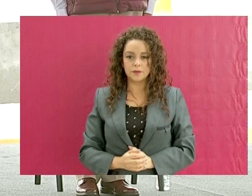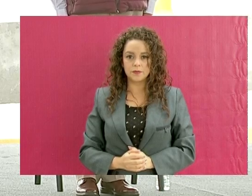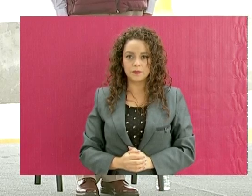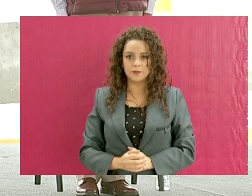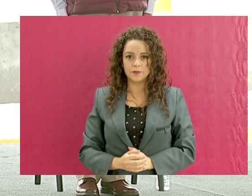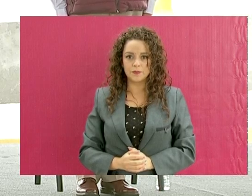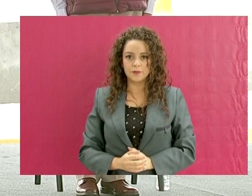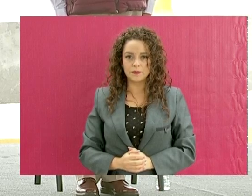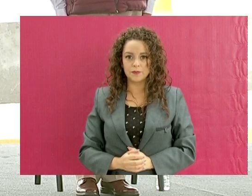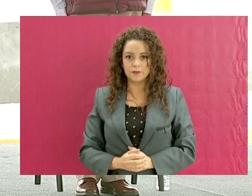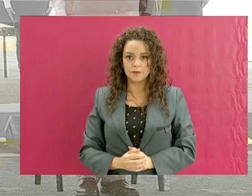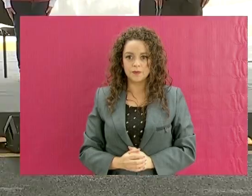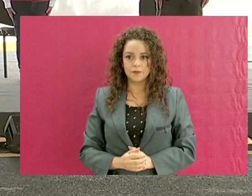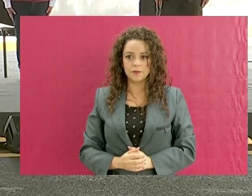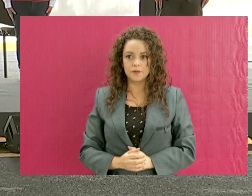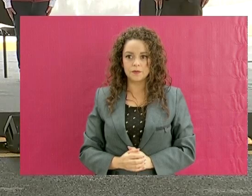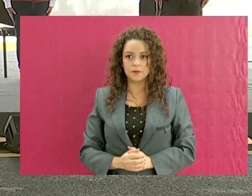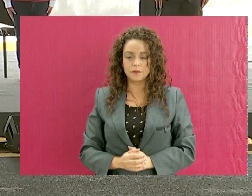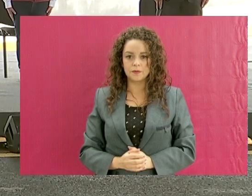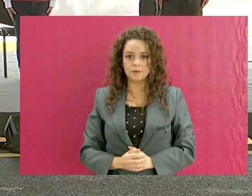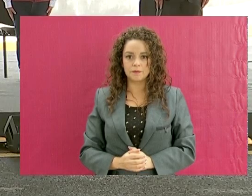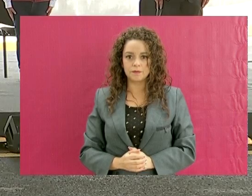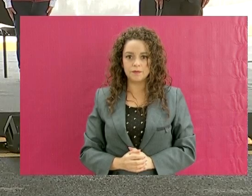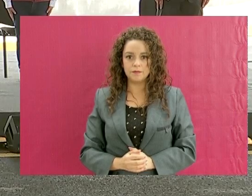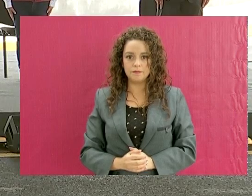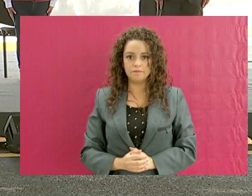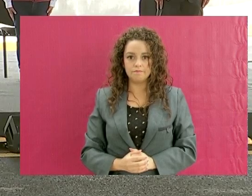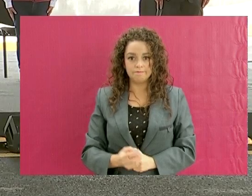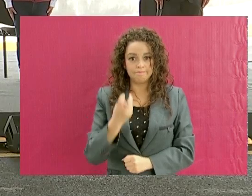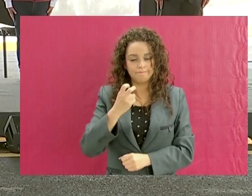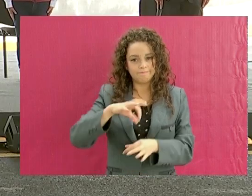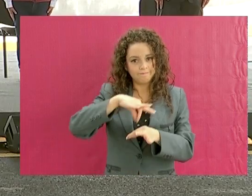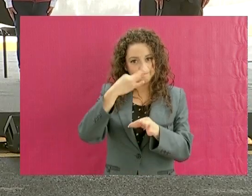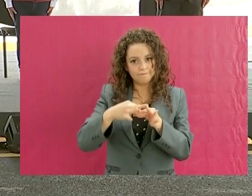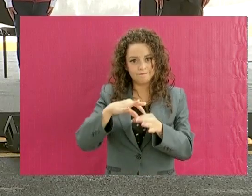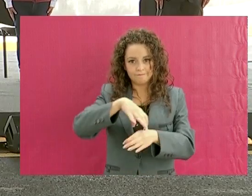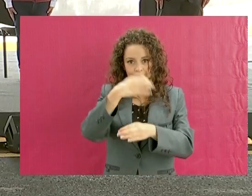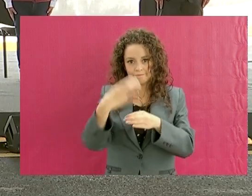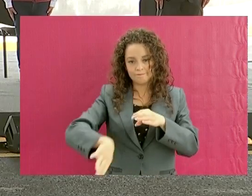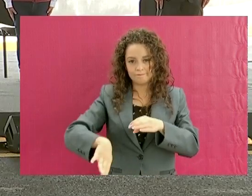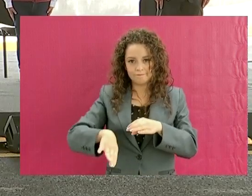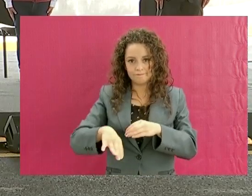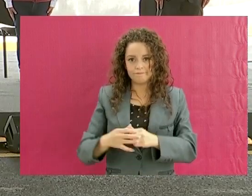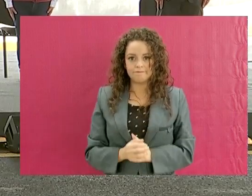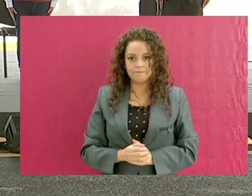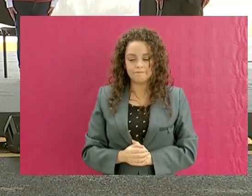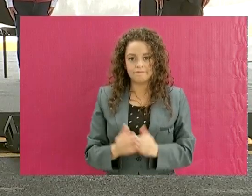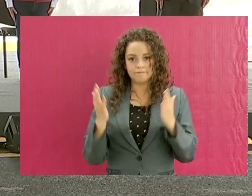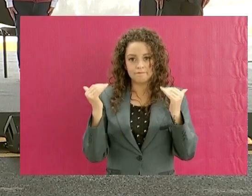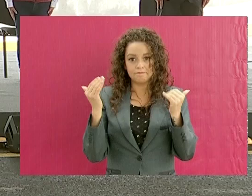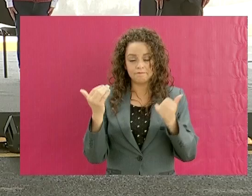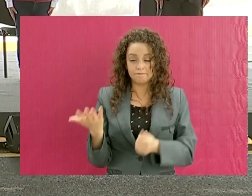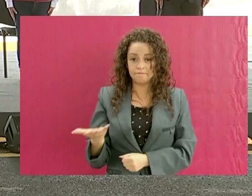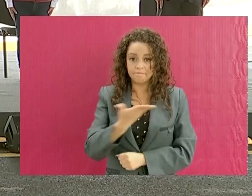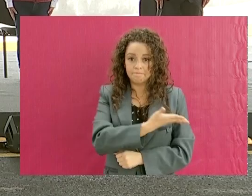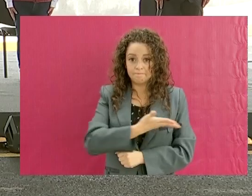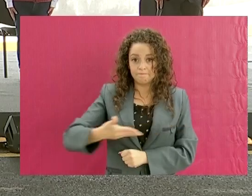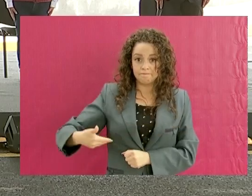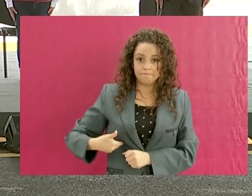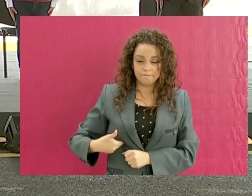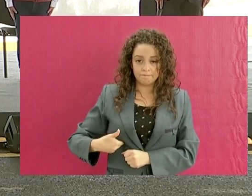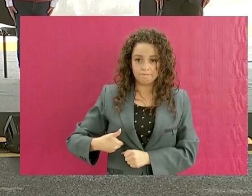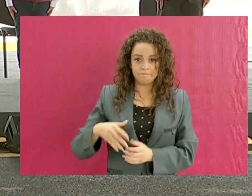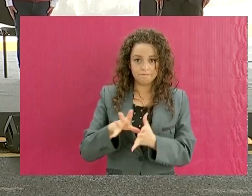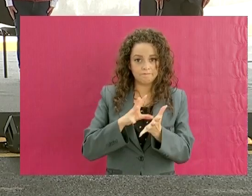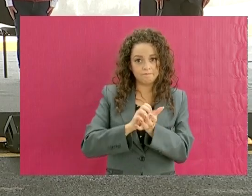¡Suscríbete! De esta manera, concluye este evento. Se despide de ustedes el presidente constitucional de